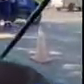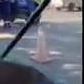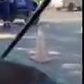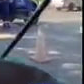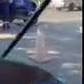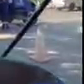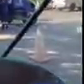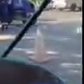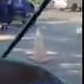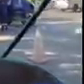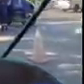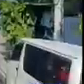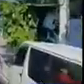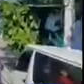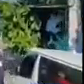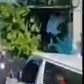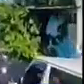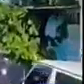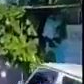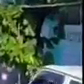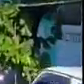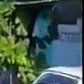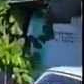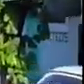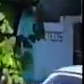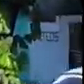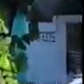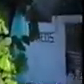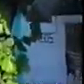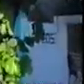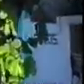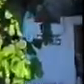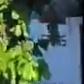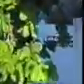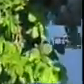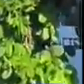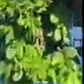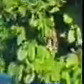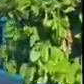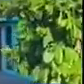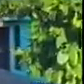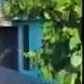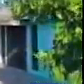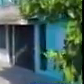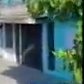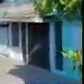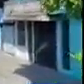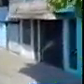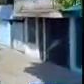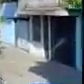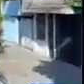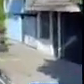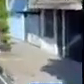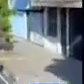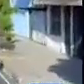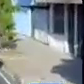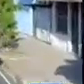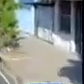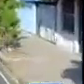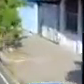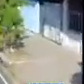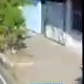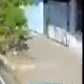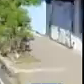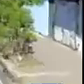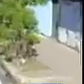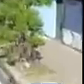sólidos de la alcaldía de San Salvador que intervengan inmediatamente. De esta forma, los camiones recolectores trabajaron este miércoles en horas de la tarde y así